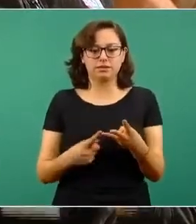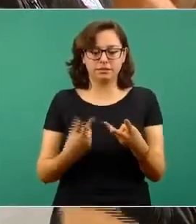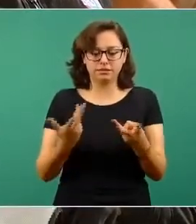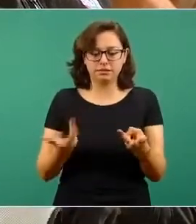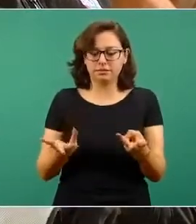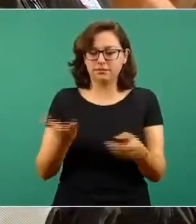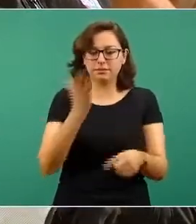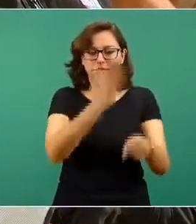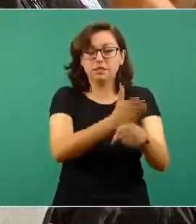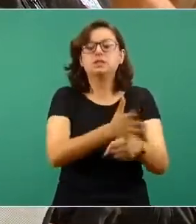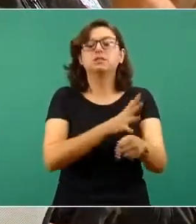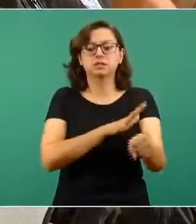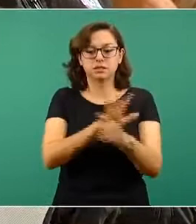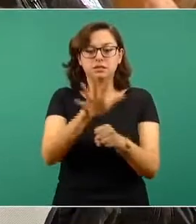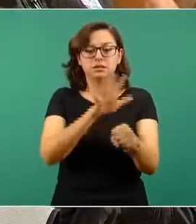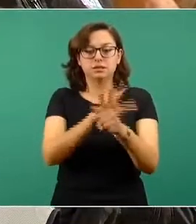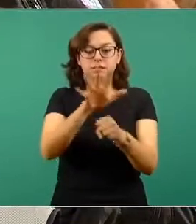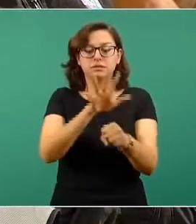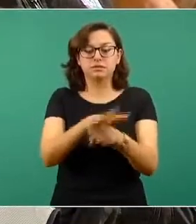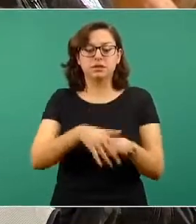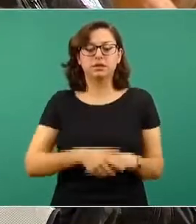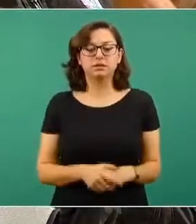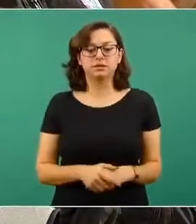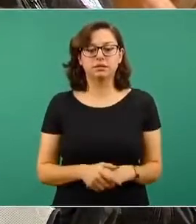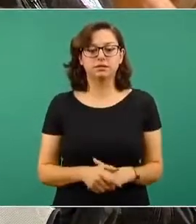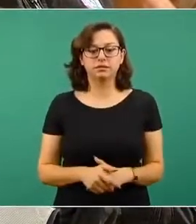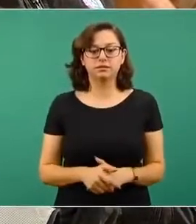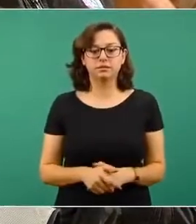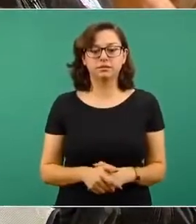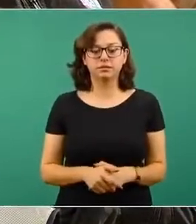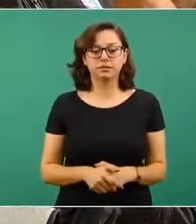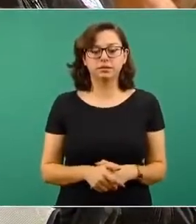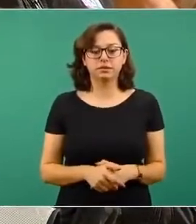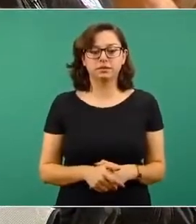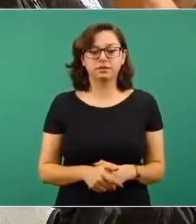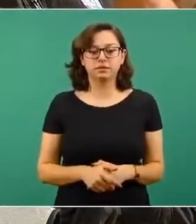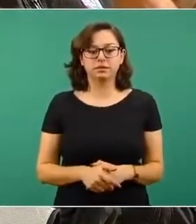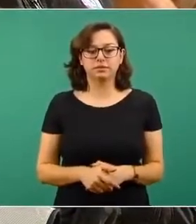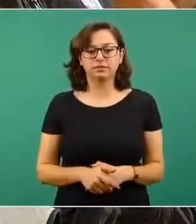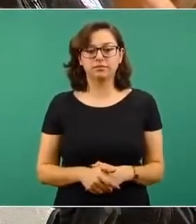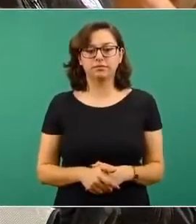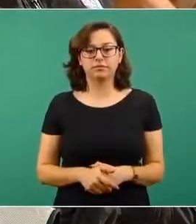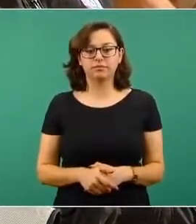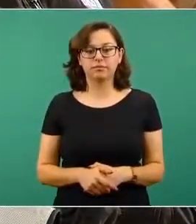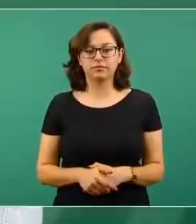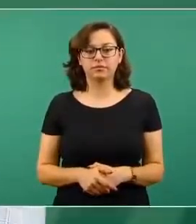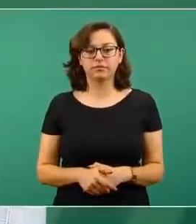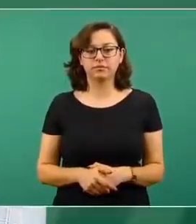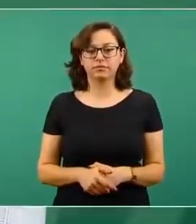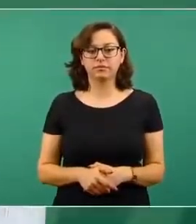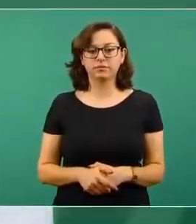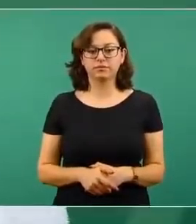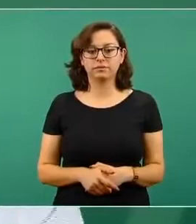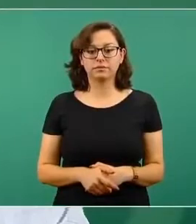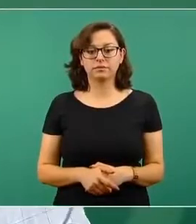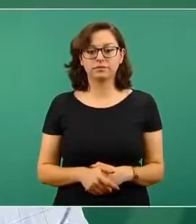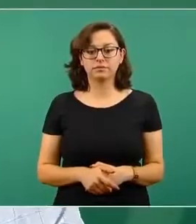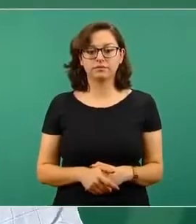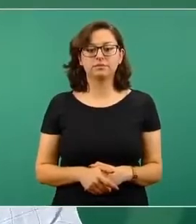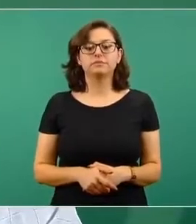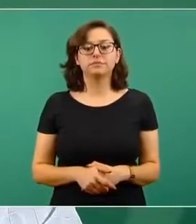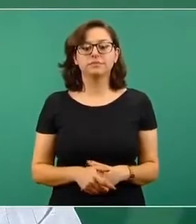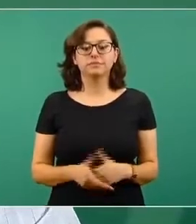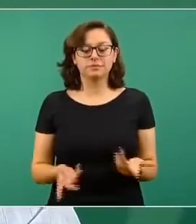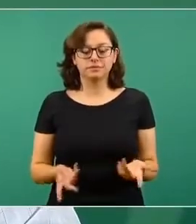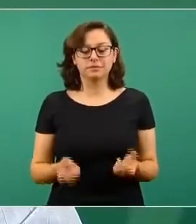las aplicó, los establecimientos y consultorios donde se sabe que se aplicaron estas vacunas. Por favor. Ok, podríamos un poco retomar